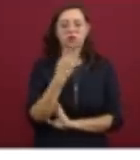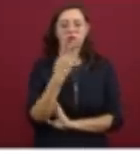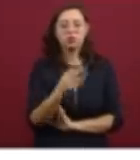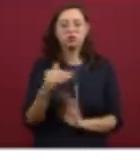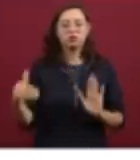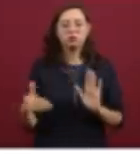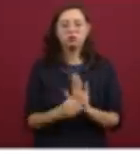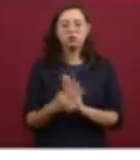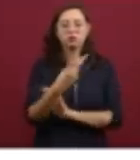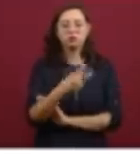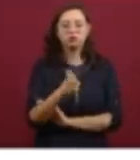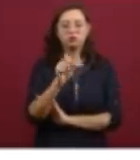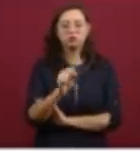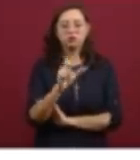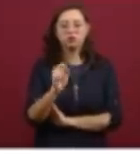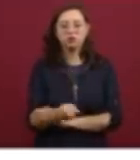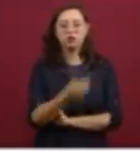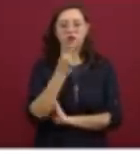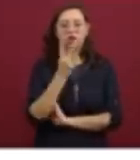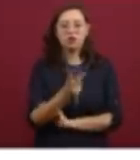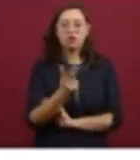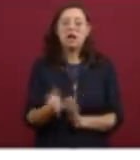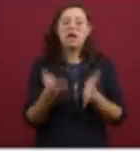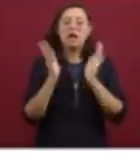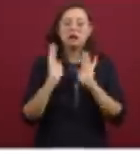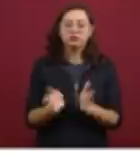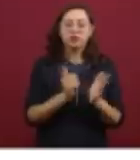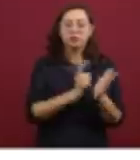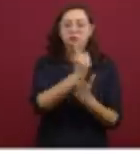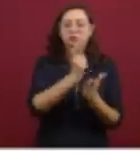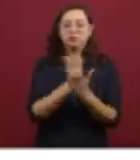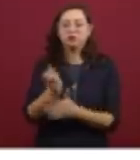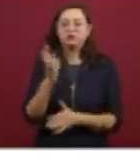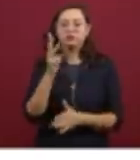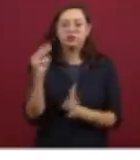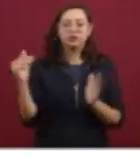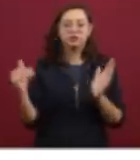3.154.262 becarios. Hemos dispersado ya a